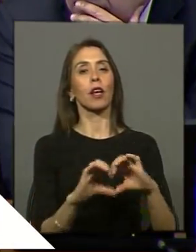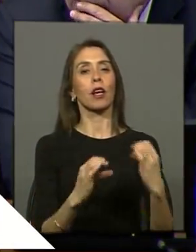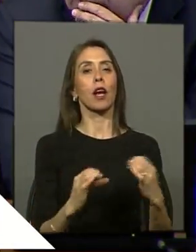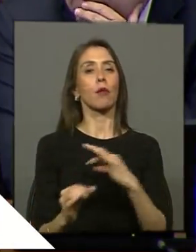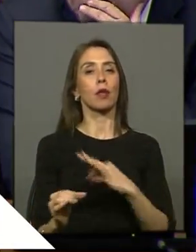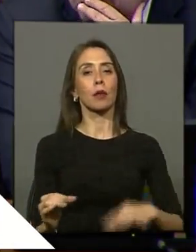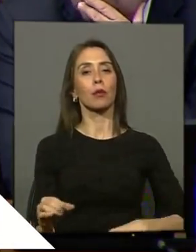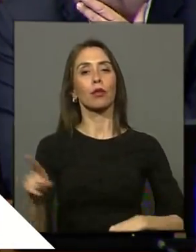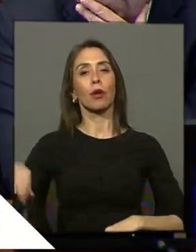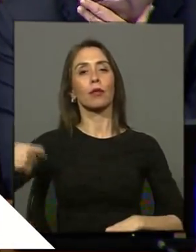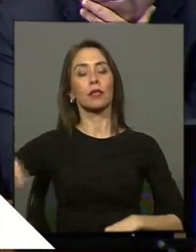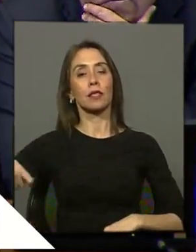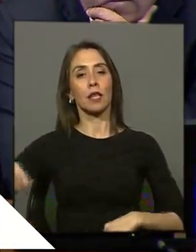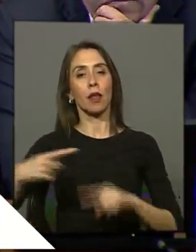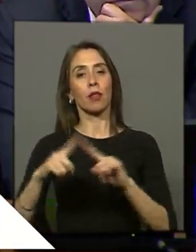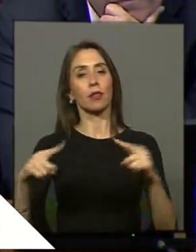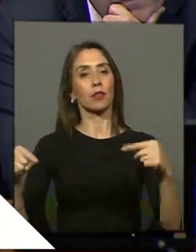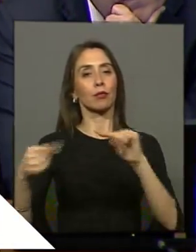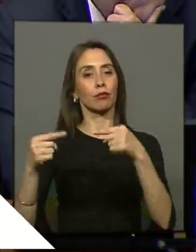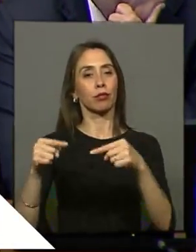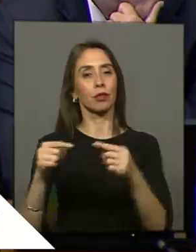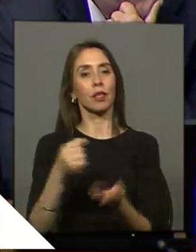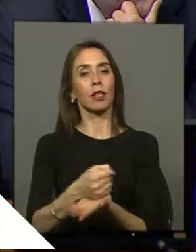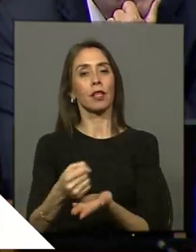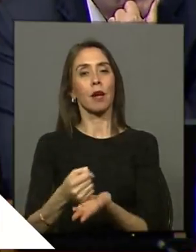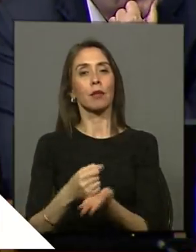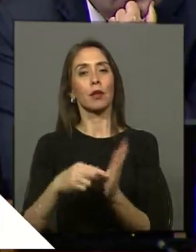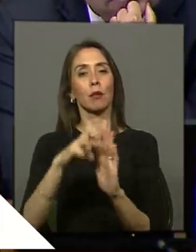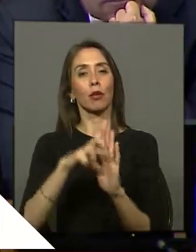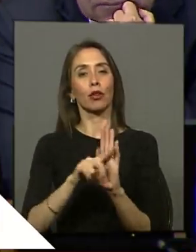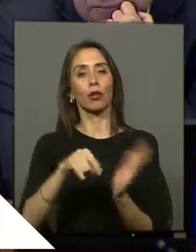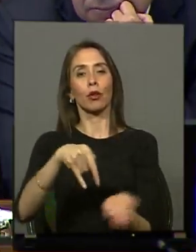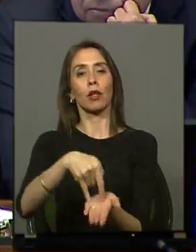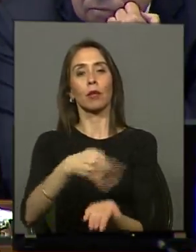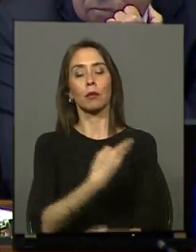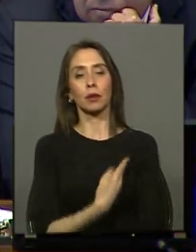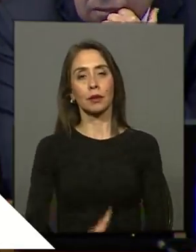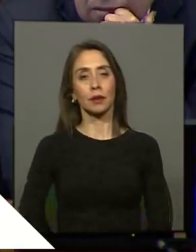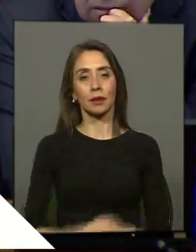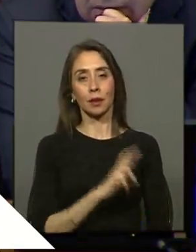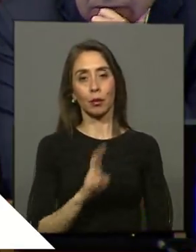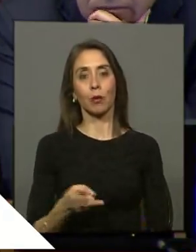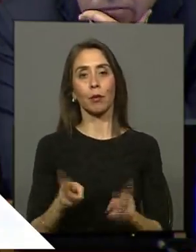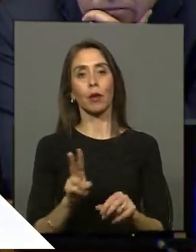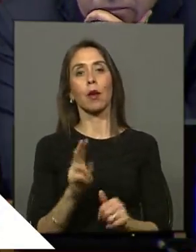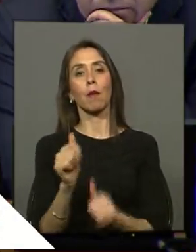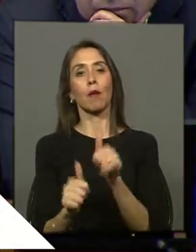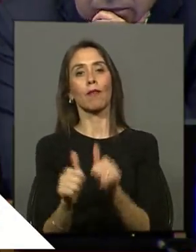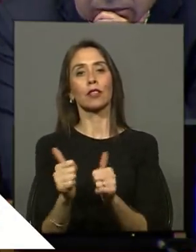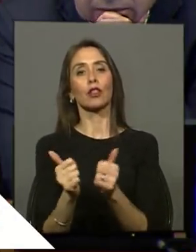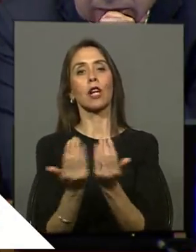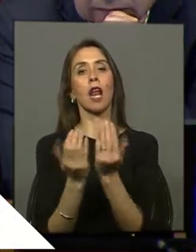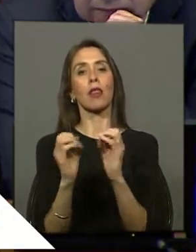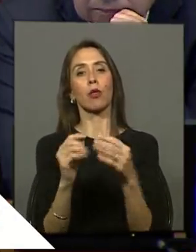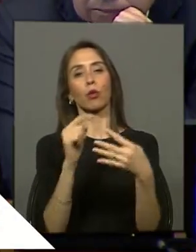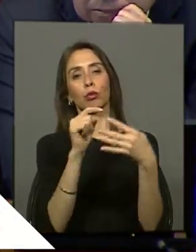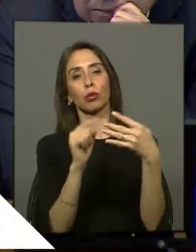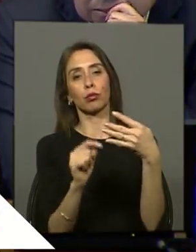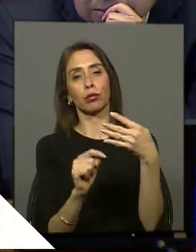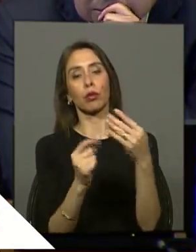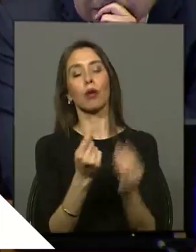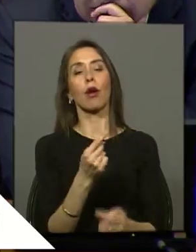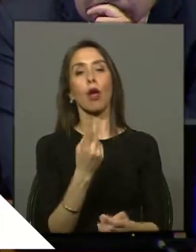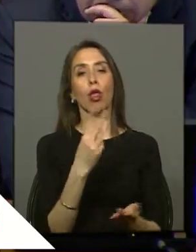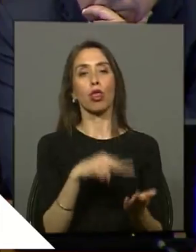congreso nacional durante la tramitación del proyecto de ley iniciado un mensaje que permita a los profesionales de la educación que indica entre los